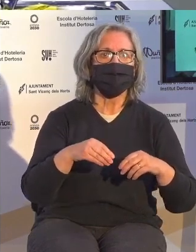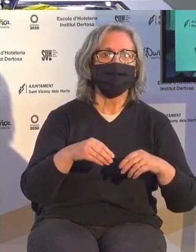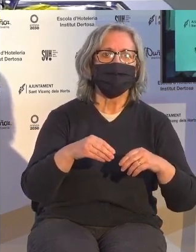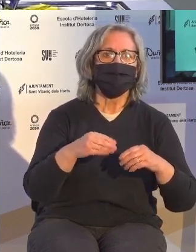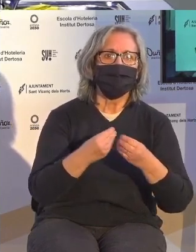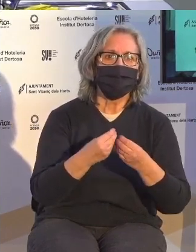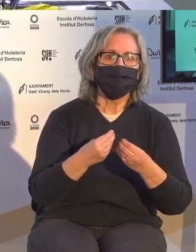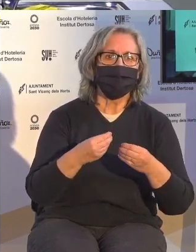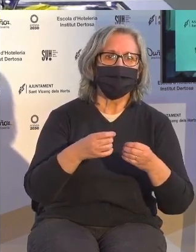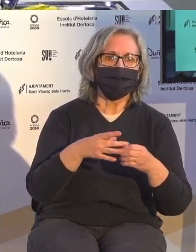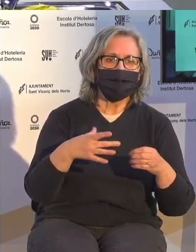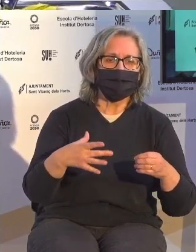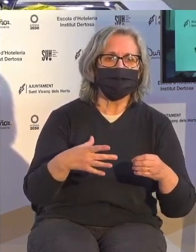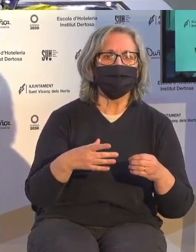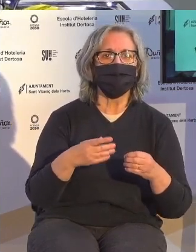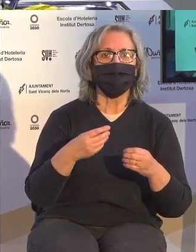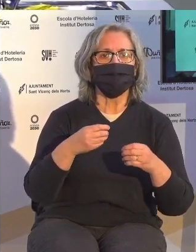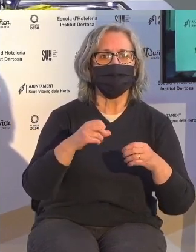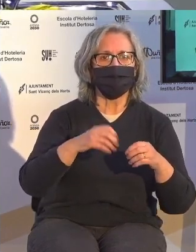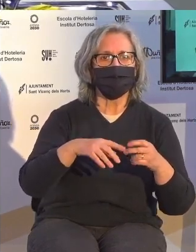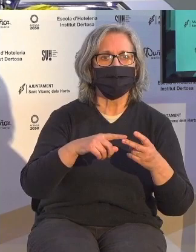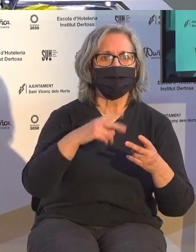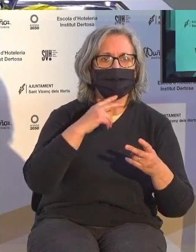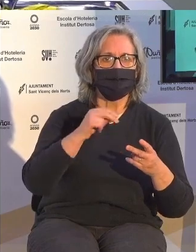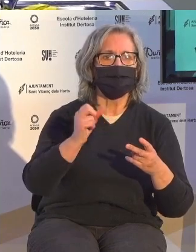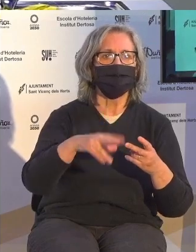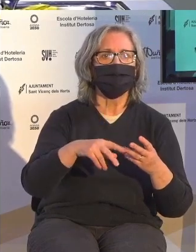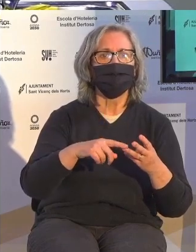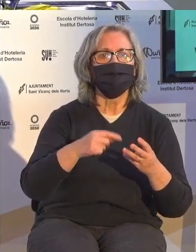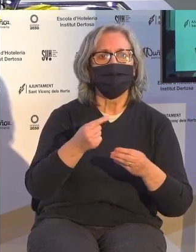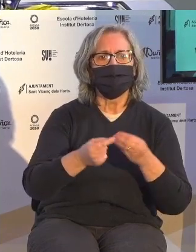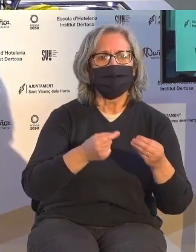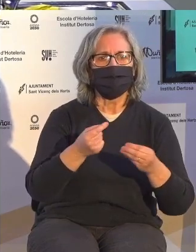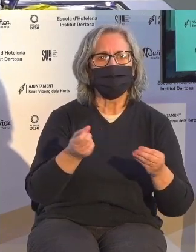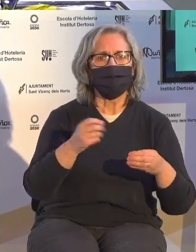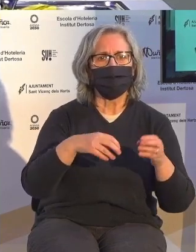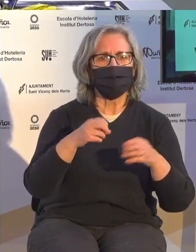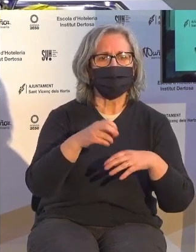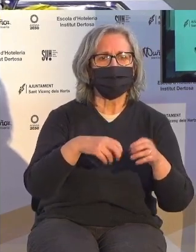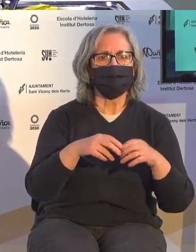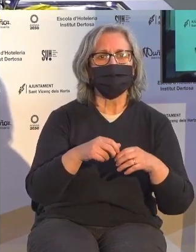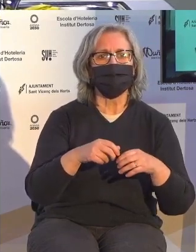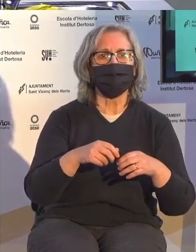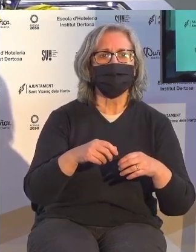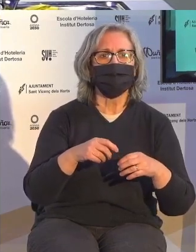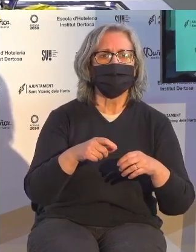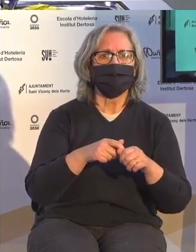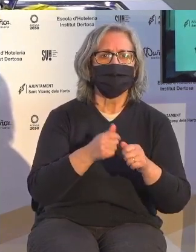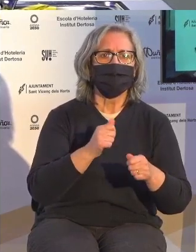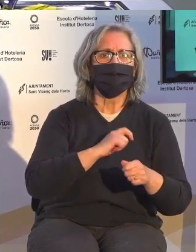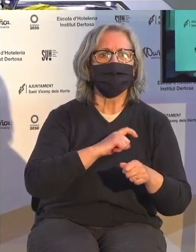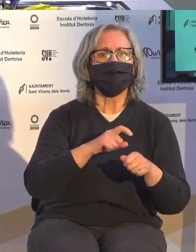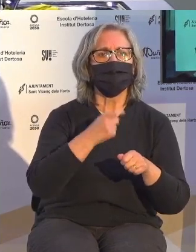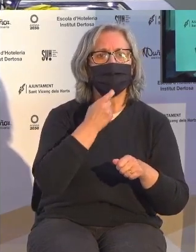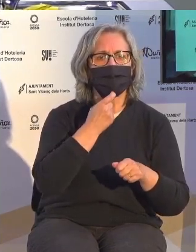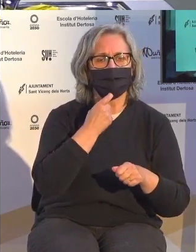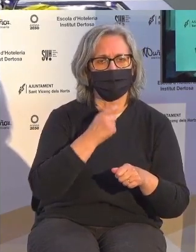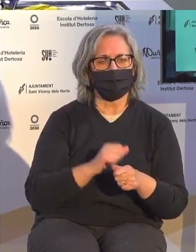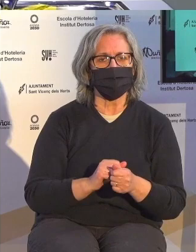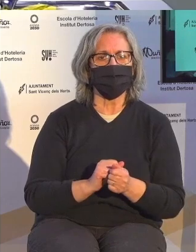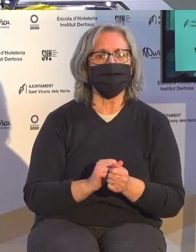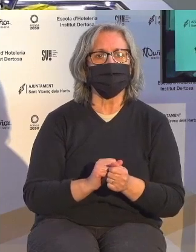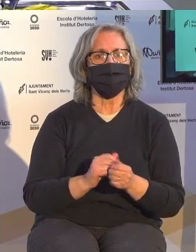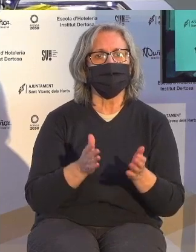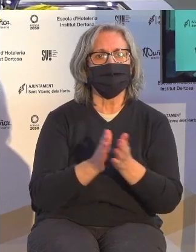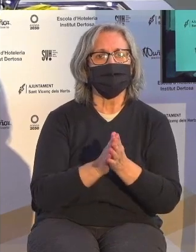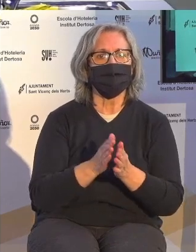y eso hoy vamos a hacer un vegetal hasta con fresas el uso